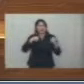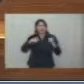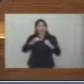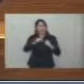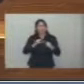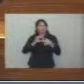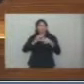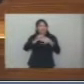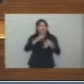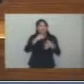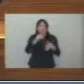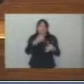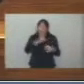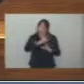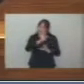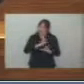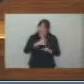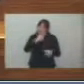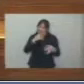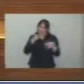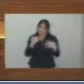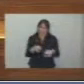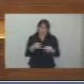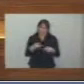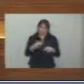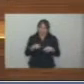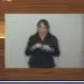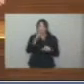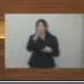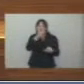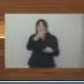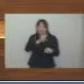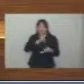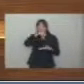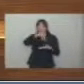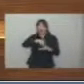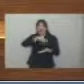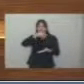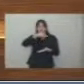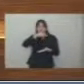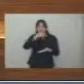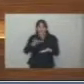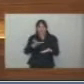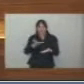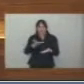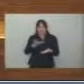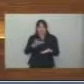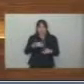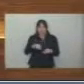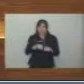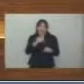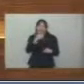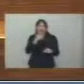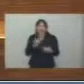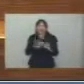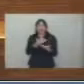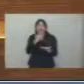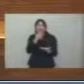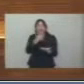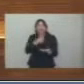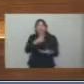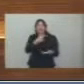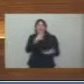mucho más simple. Mucho más simple que todas las tonterías que ustedes bajaron a decir aquí hoy, hombre. Que es tan simple como que, en el fondo,